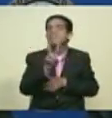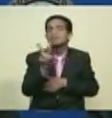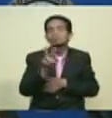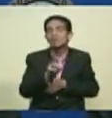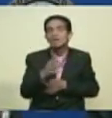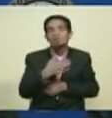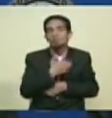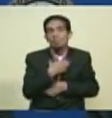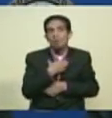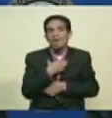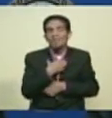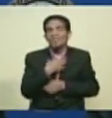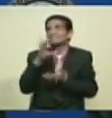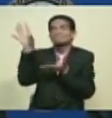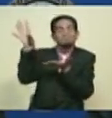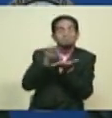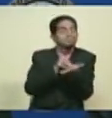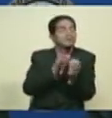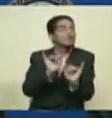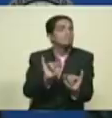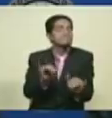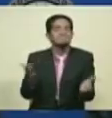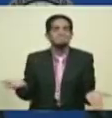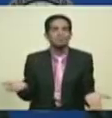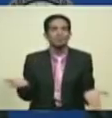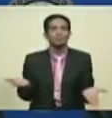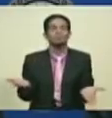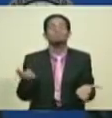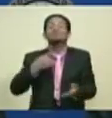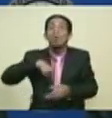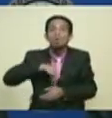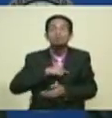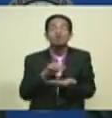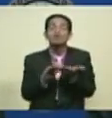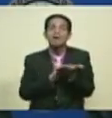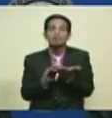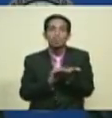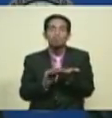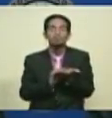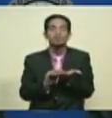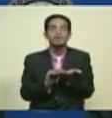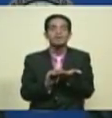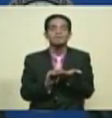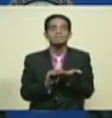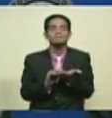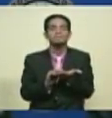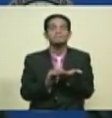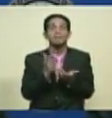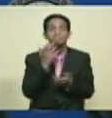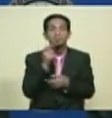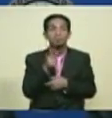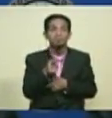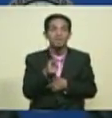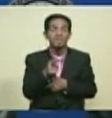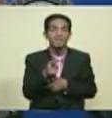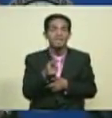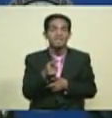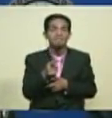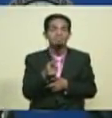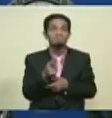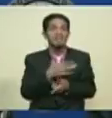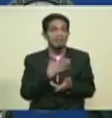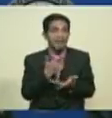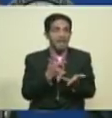ese formato. No hay manera de que eso ocurra. Nosotros vamos a resolver con nuestros recursos. Ahora, si quieren ayudar, desbloqueen, levanten